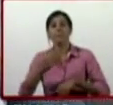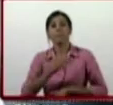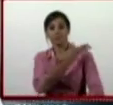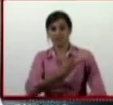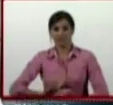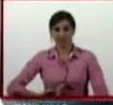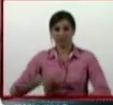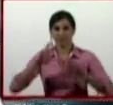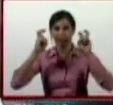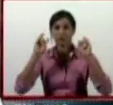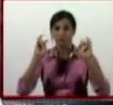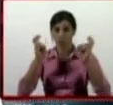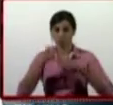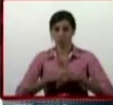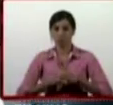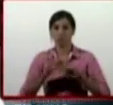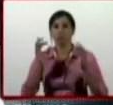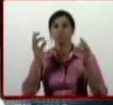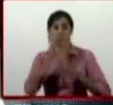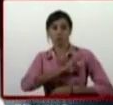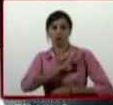ministro de Juventud.